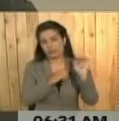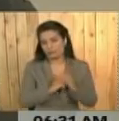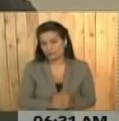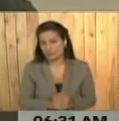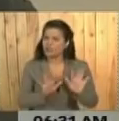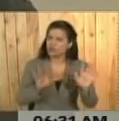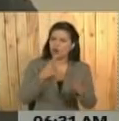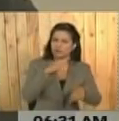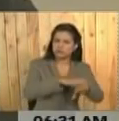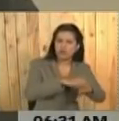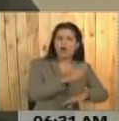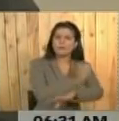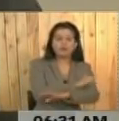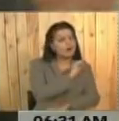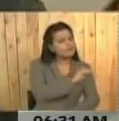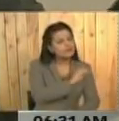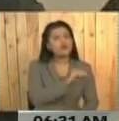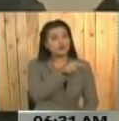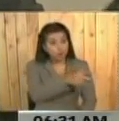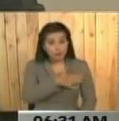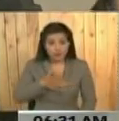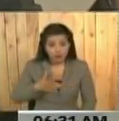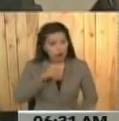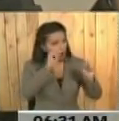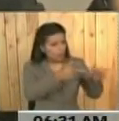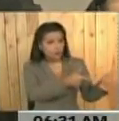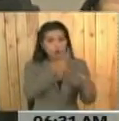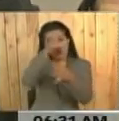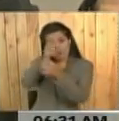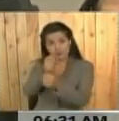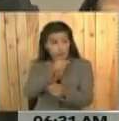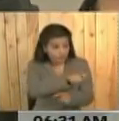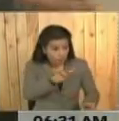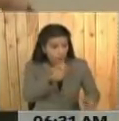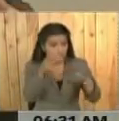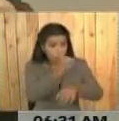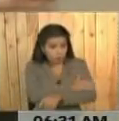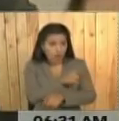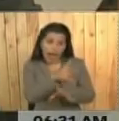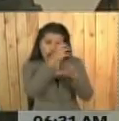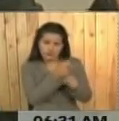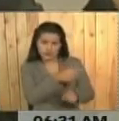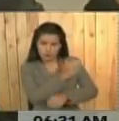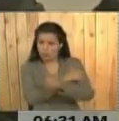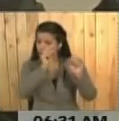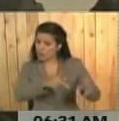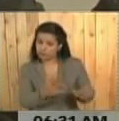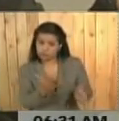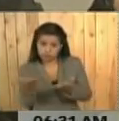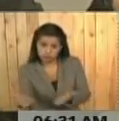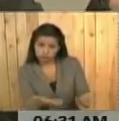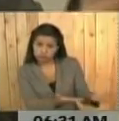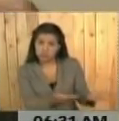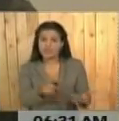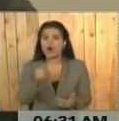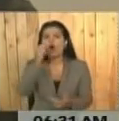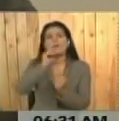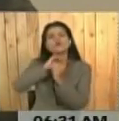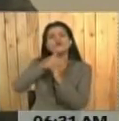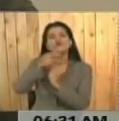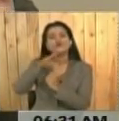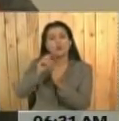a la gente de la oposición Bueno si ustedes quieren vuelvan a creer en la gente de la m vuelvan a creer a lo que diga el señor chuo torreal o